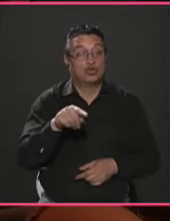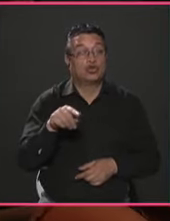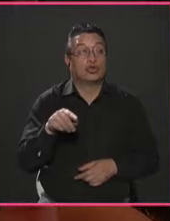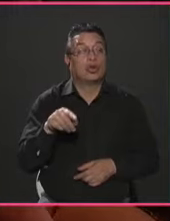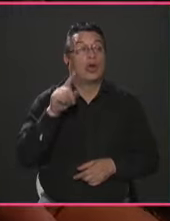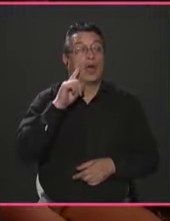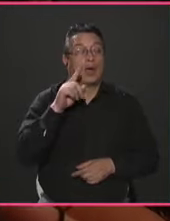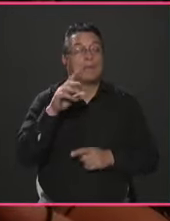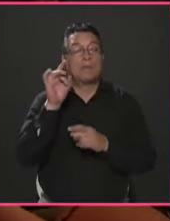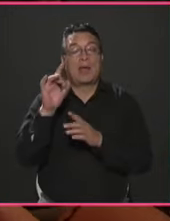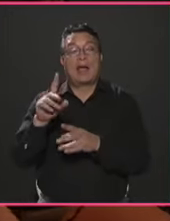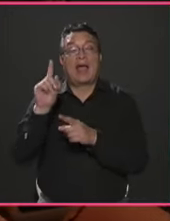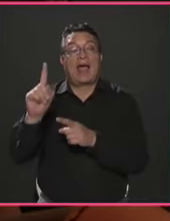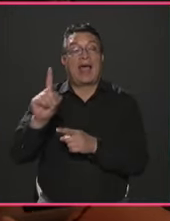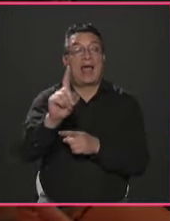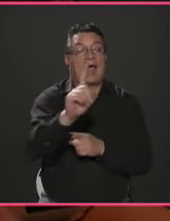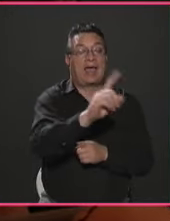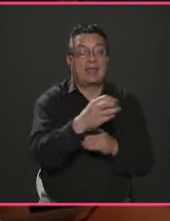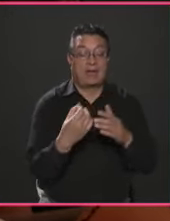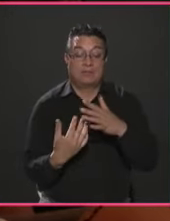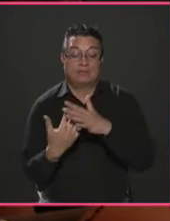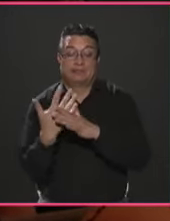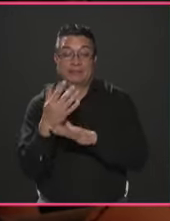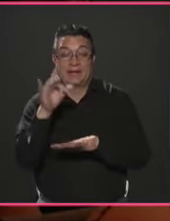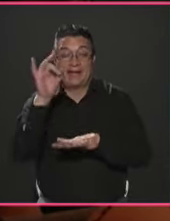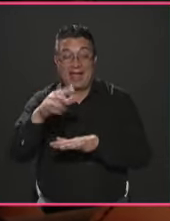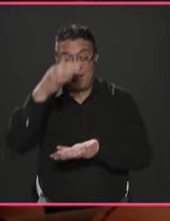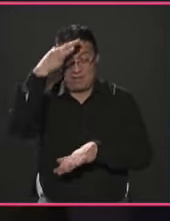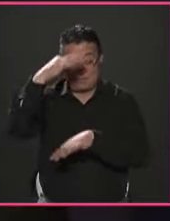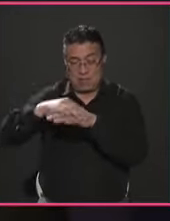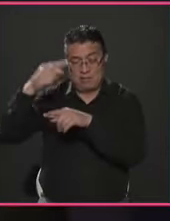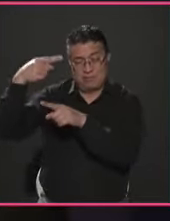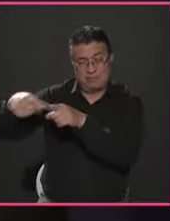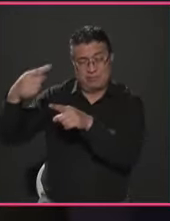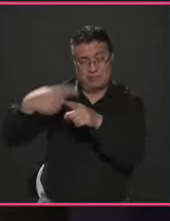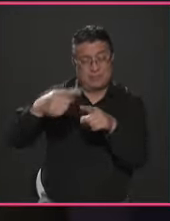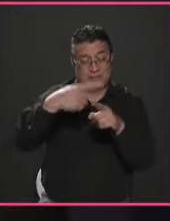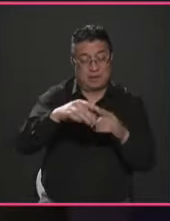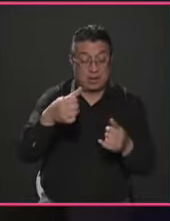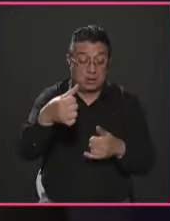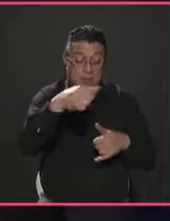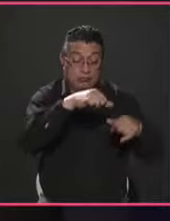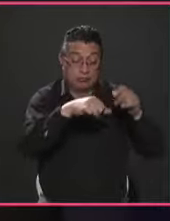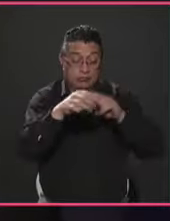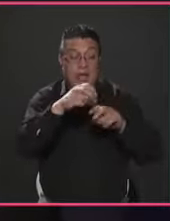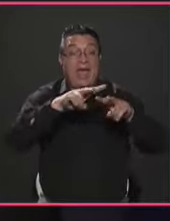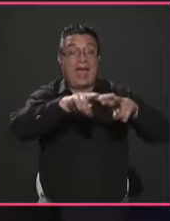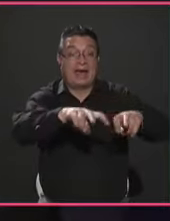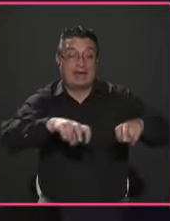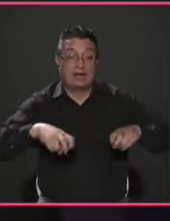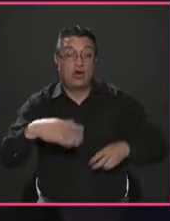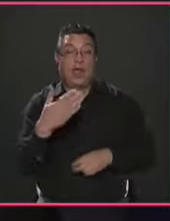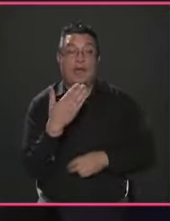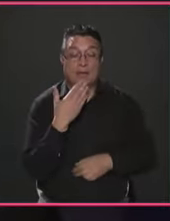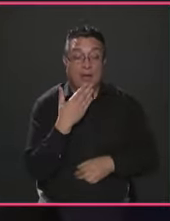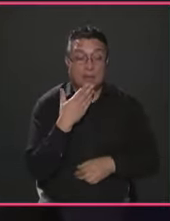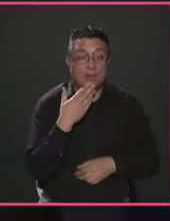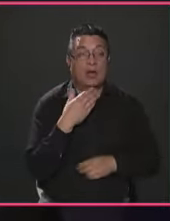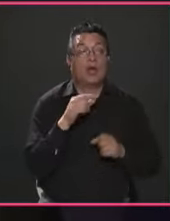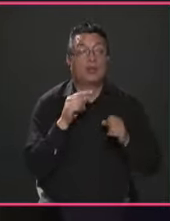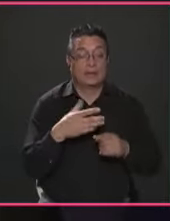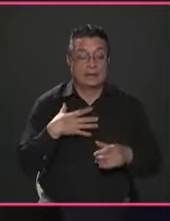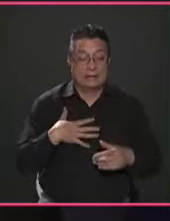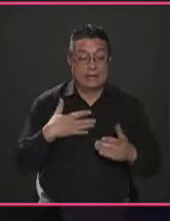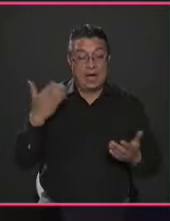microbiótica planta para cada enfermedad y experimento eh agrícola querremos